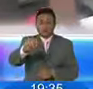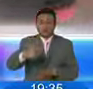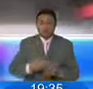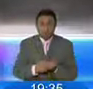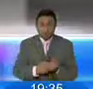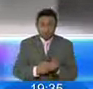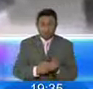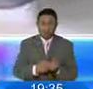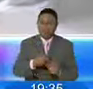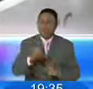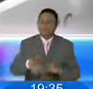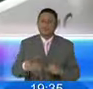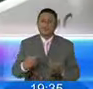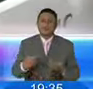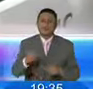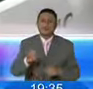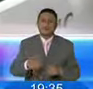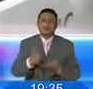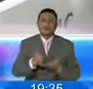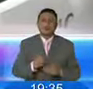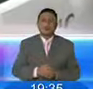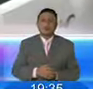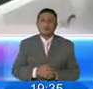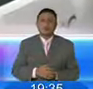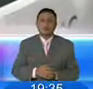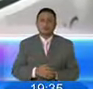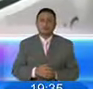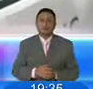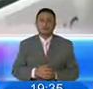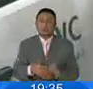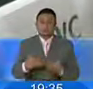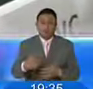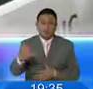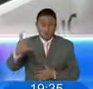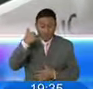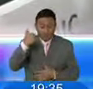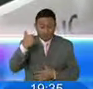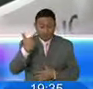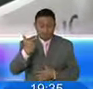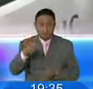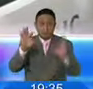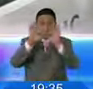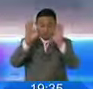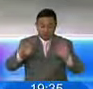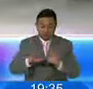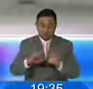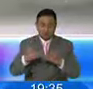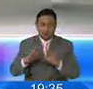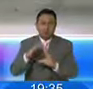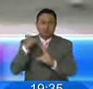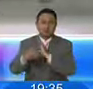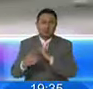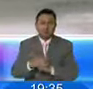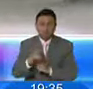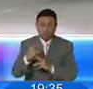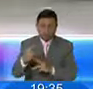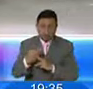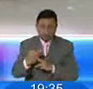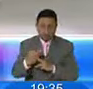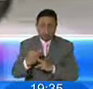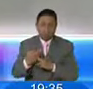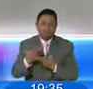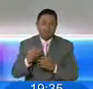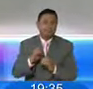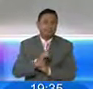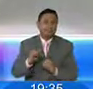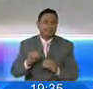para salvarlos a todos. Llamé a Urba Animal, pero me llenaron una solicitud por internet, pero no he tenido respuesta.